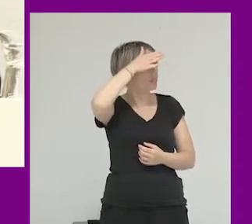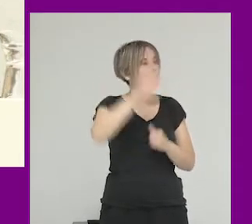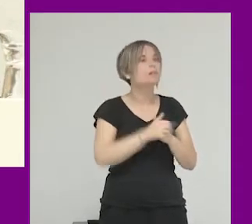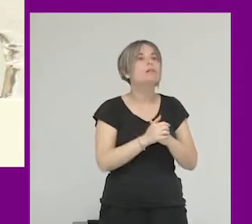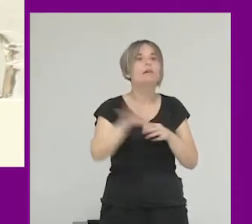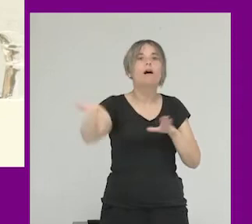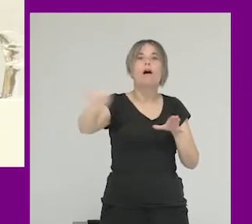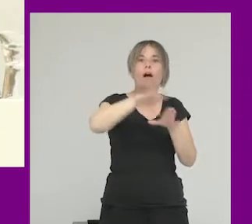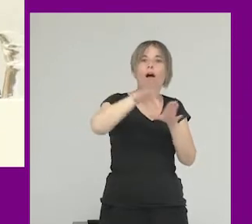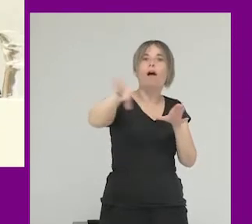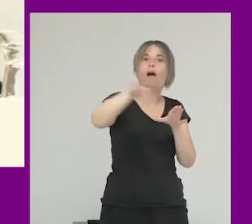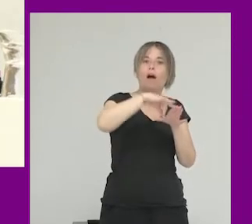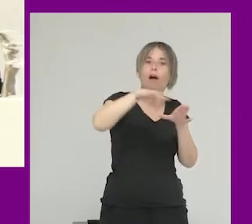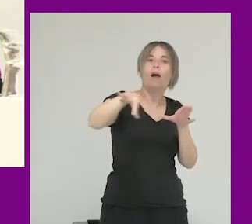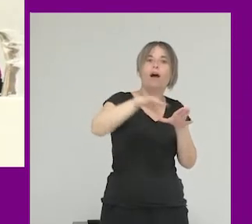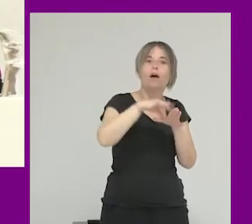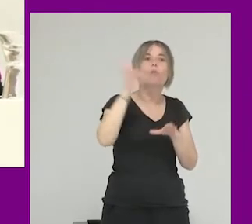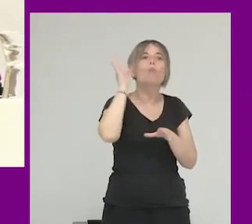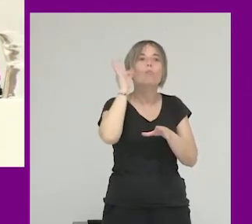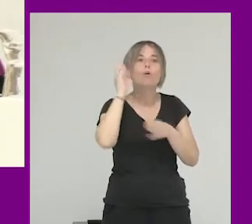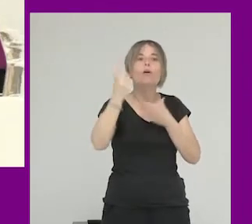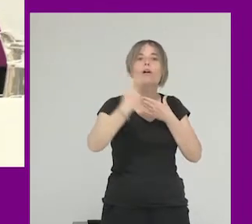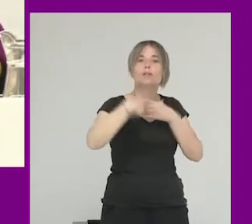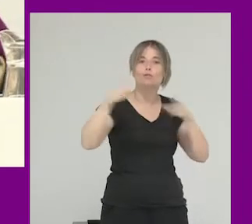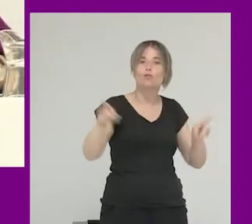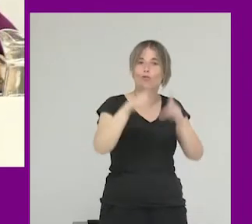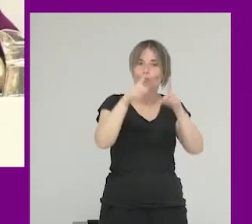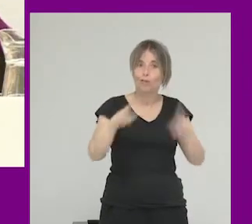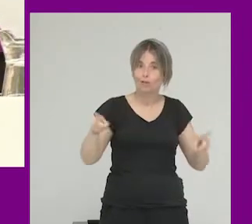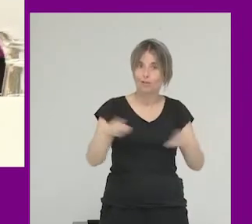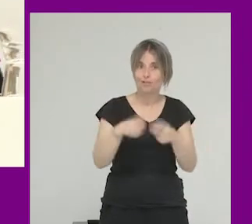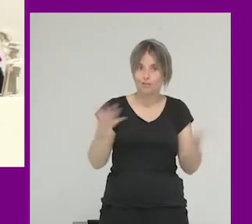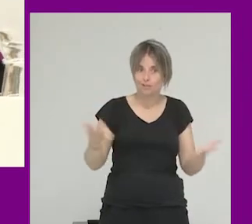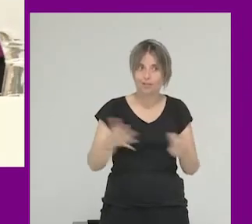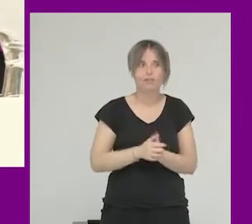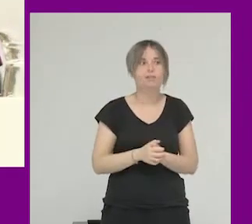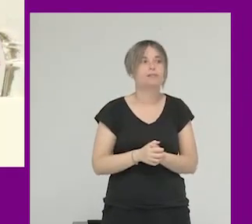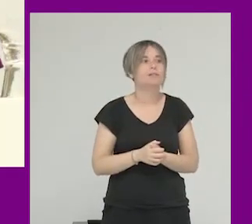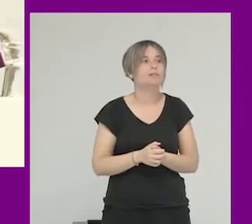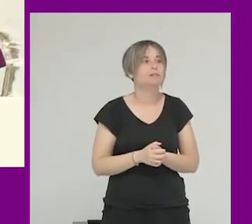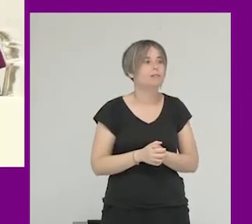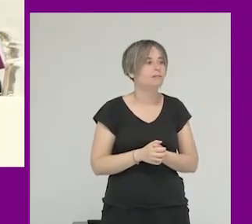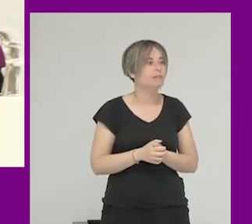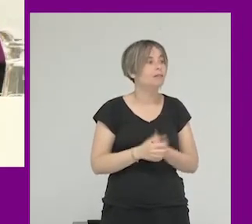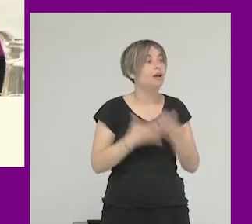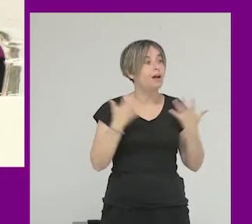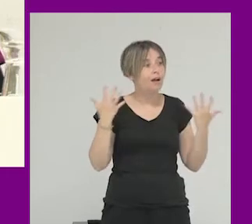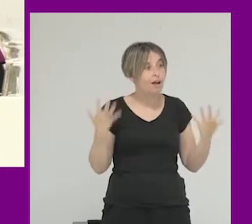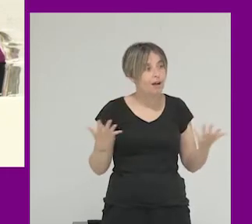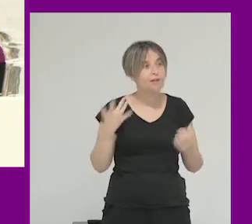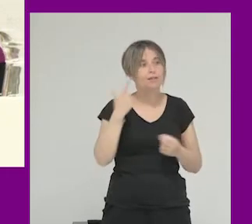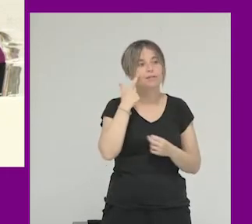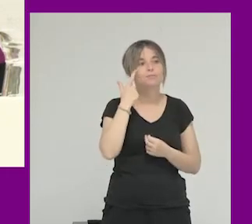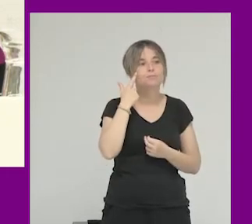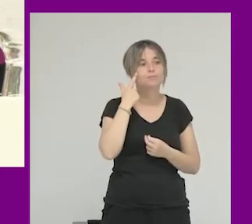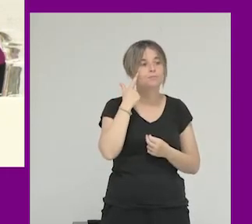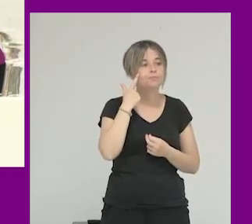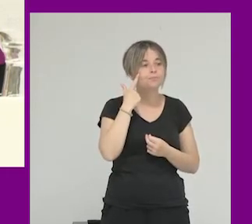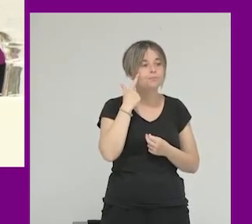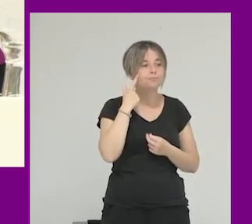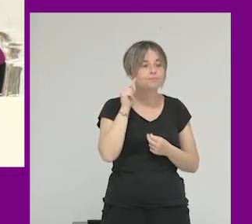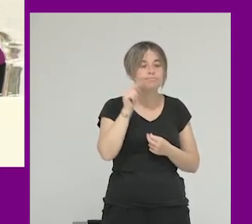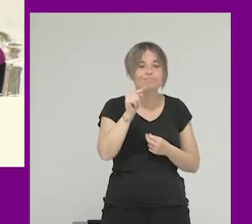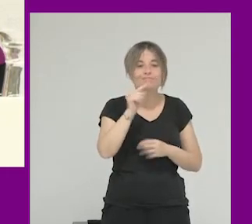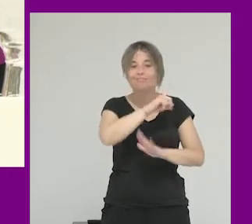a entrar mujeres en las orquestas filarmónicas, ¿no? Pues un poco en esa línea, es decir,